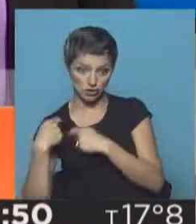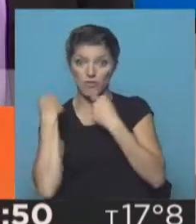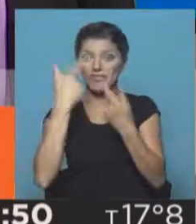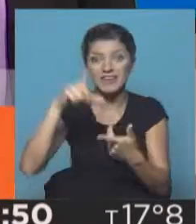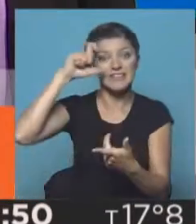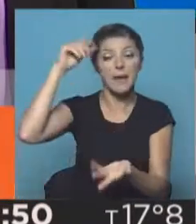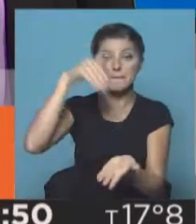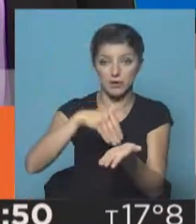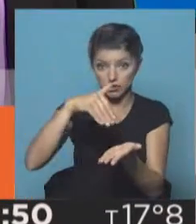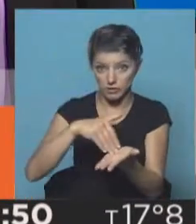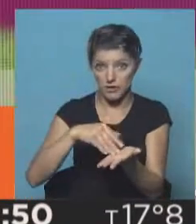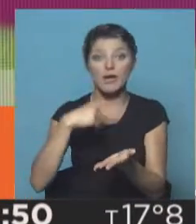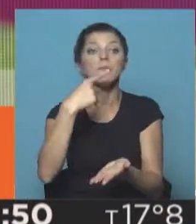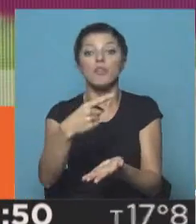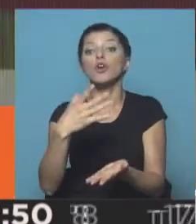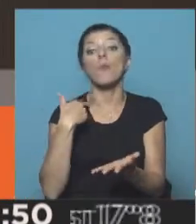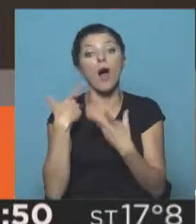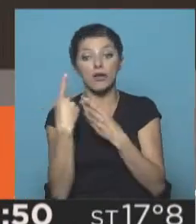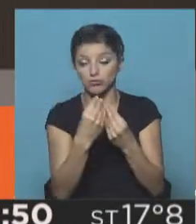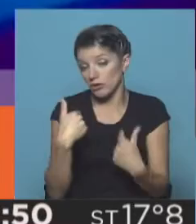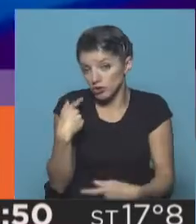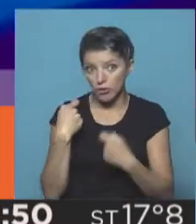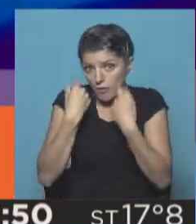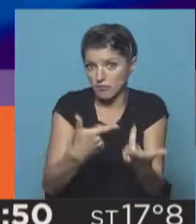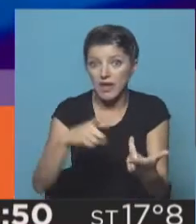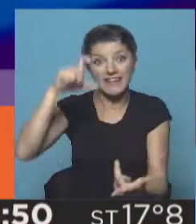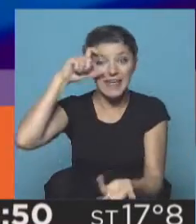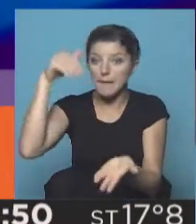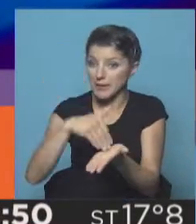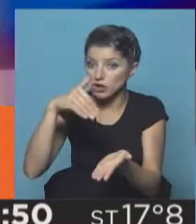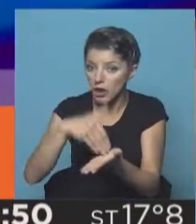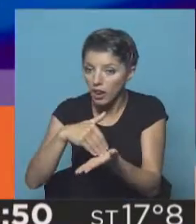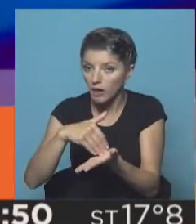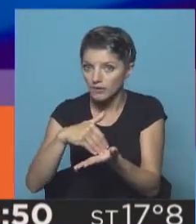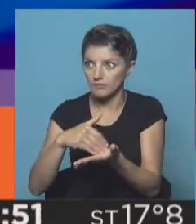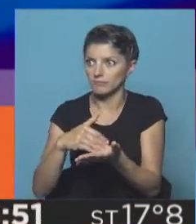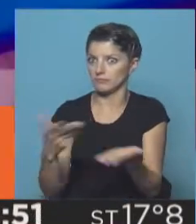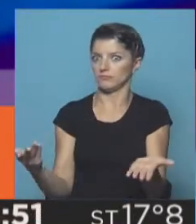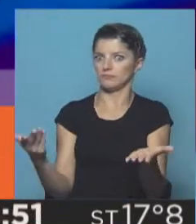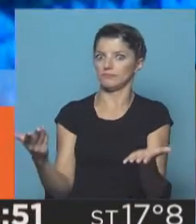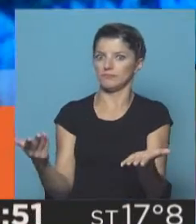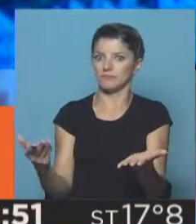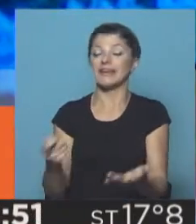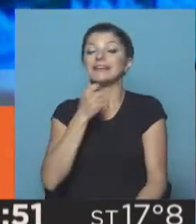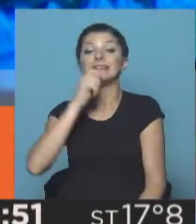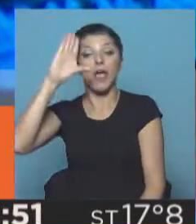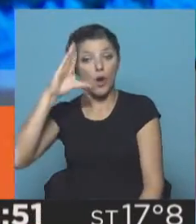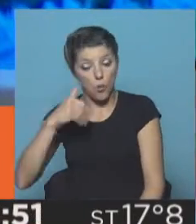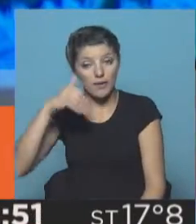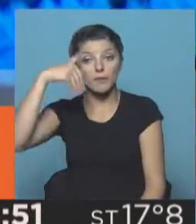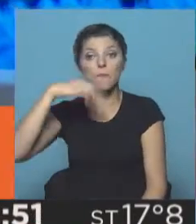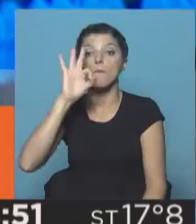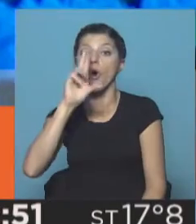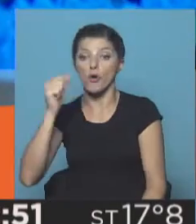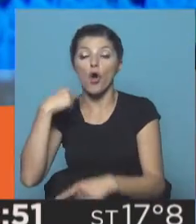dijo, dame una ayudita, así, lo dijo así. Y le dimos 10 millones. O sea, es un gobierno que si el juez Moro sigue con este empecinamiento en contra de